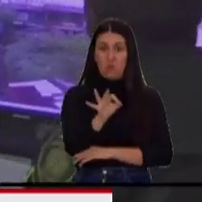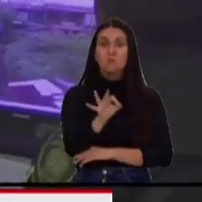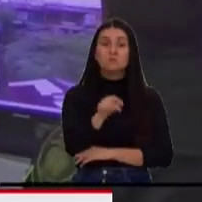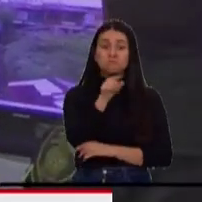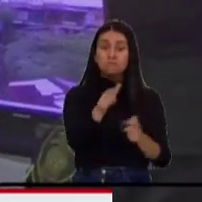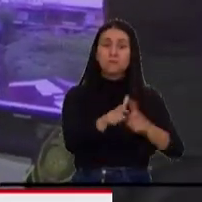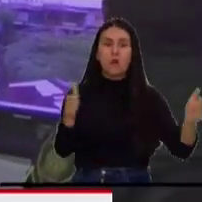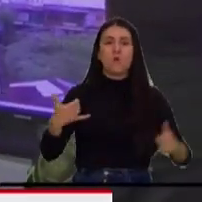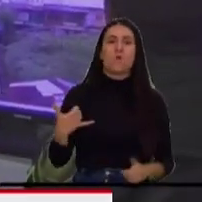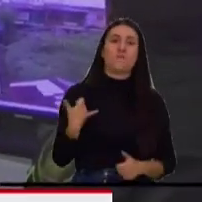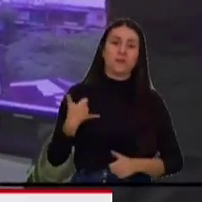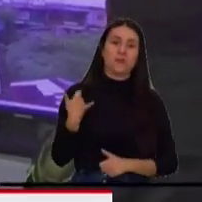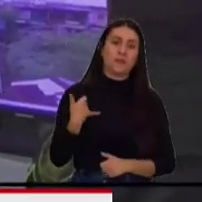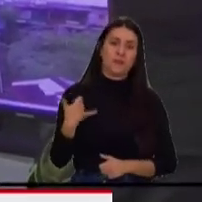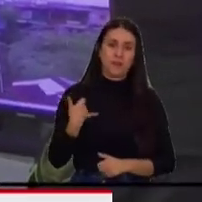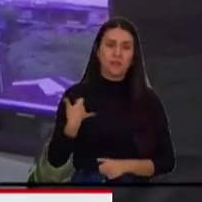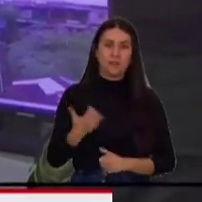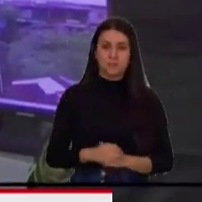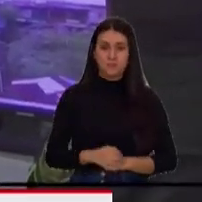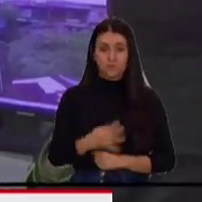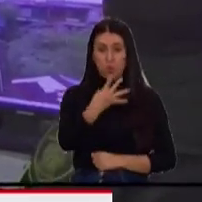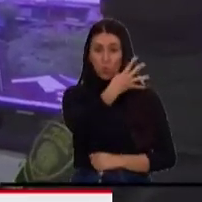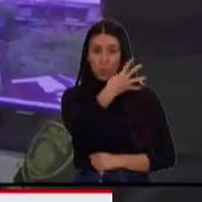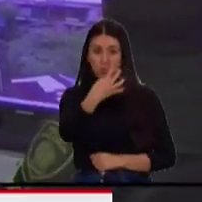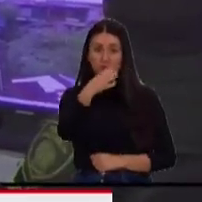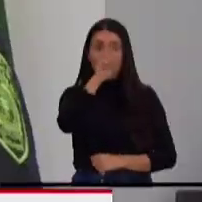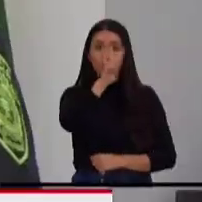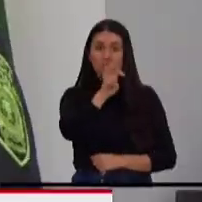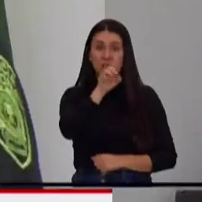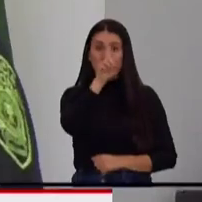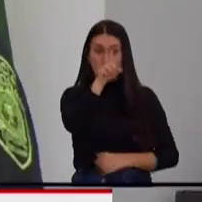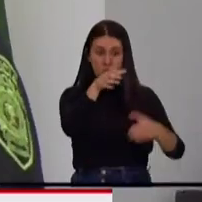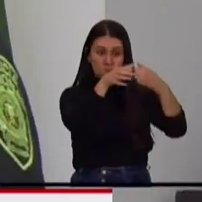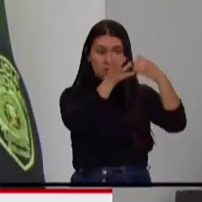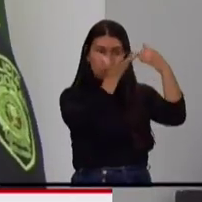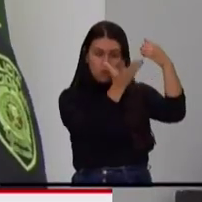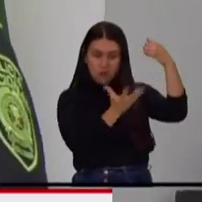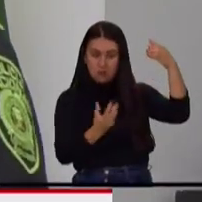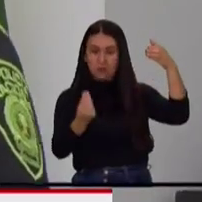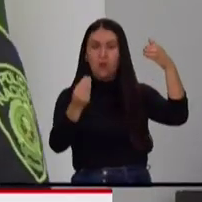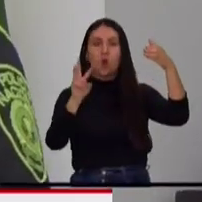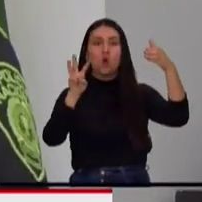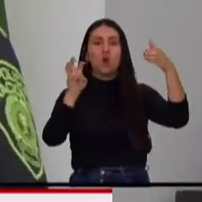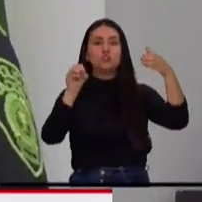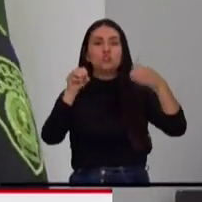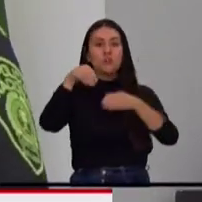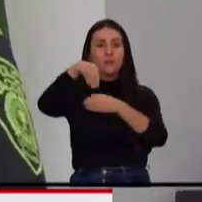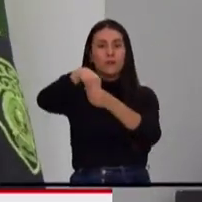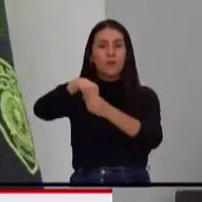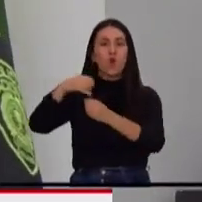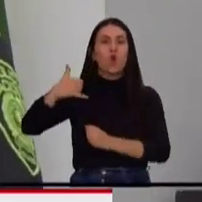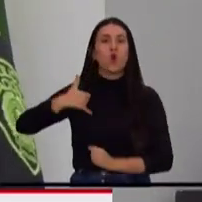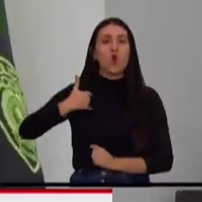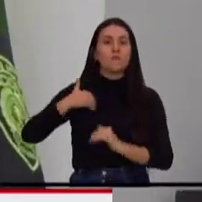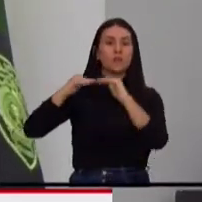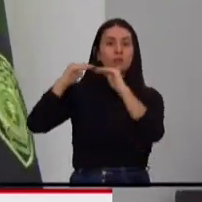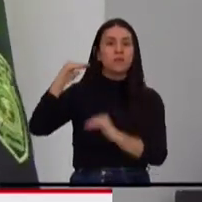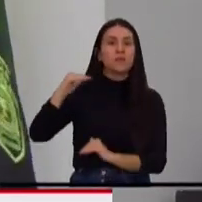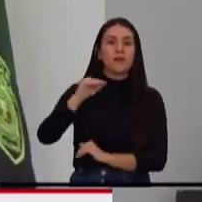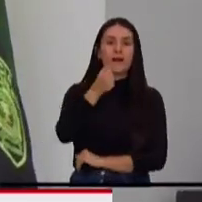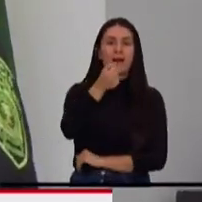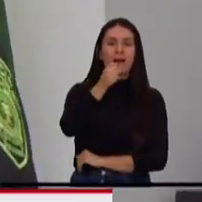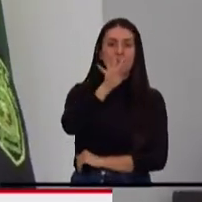son jóvenes. De esos 481 tenemos 80 aprehendidos, que son menores de edad, rangos de edades entre los